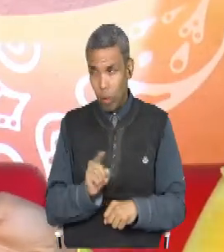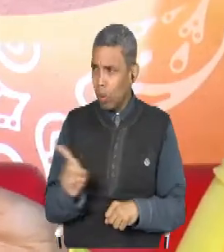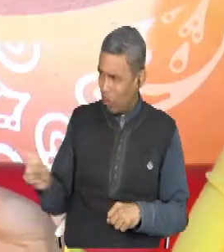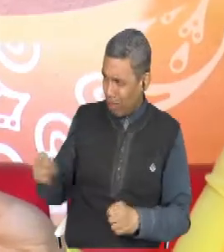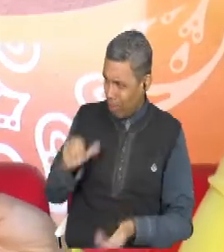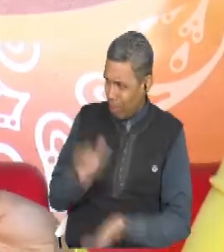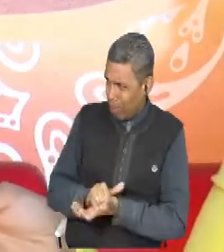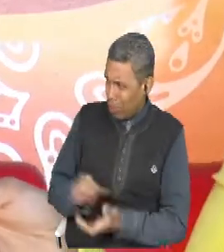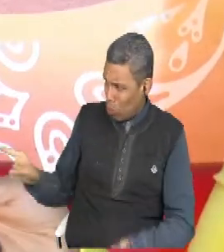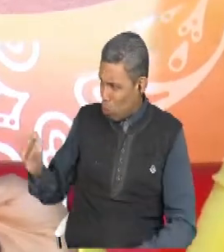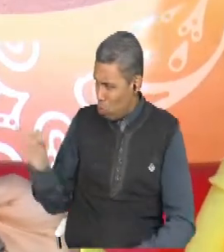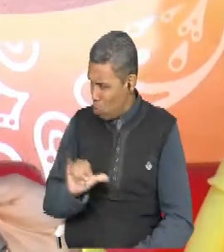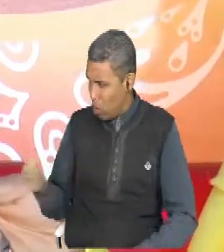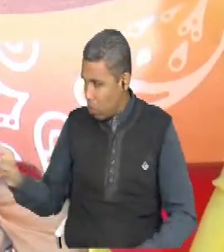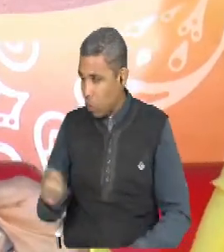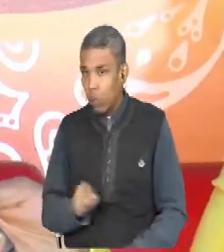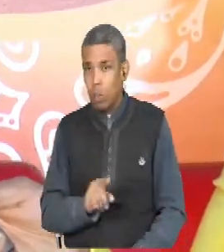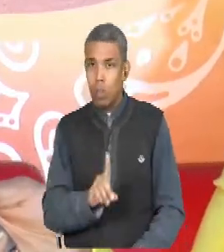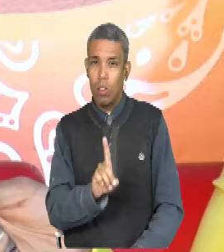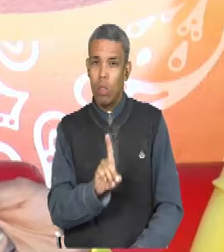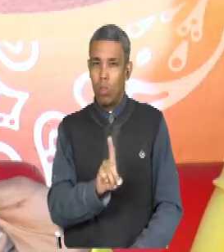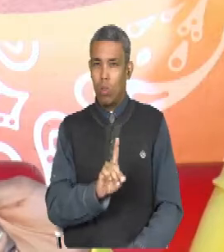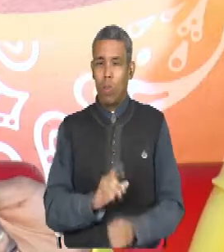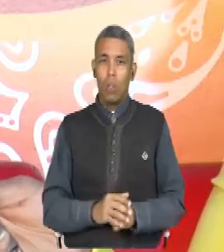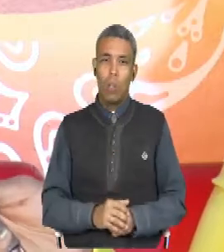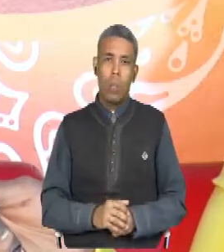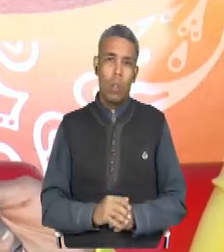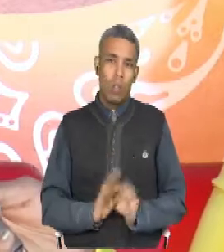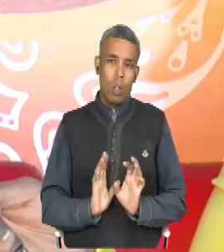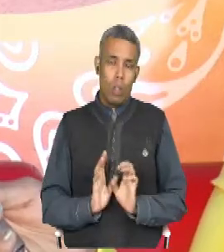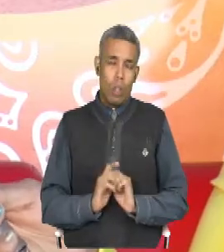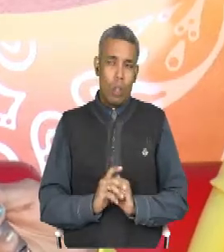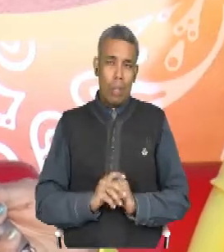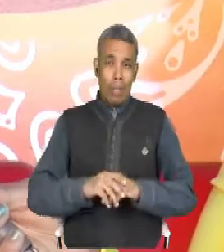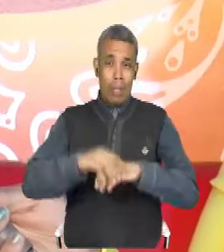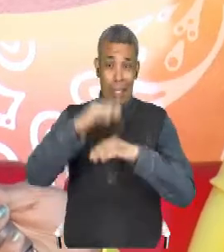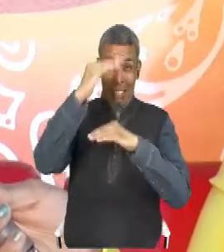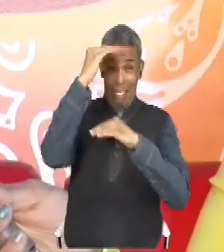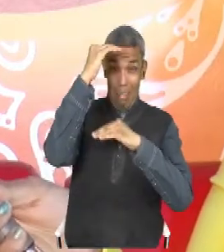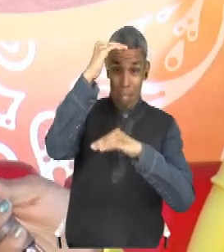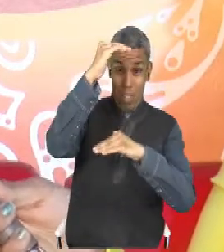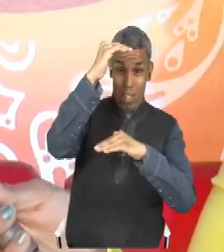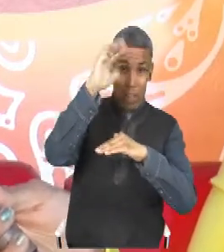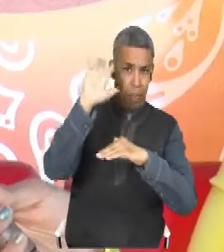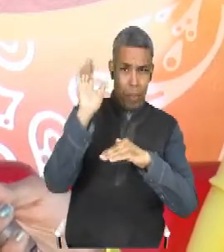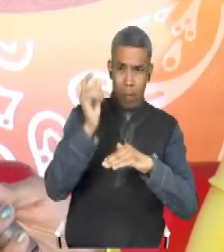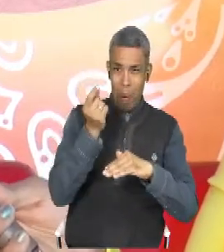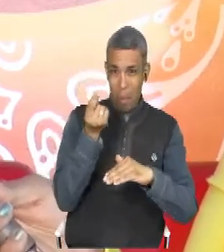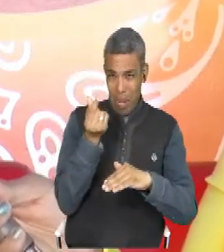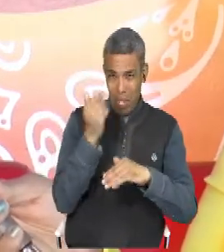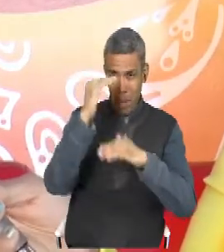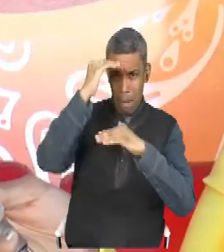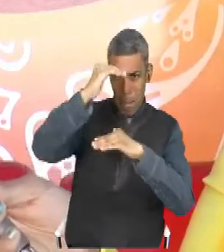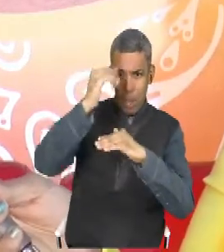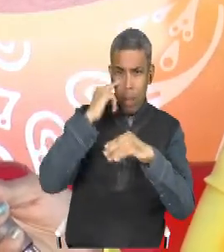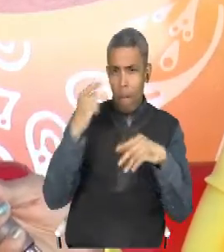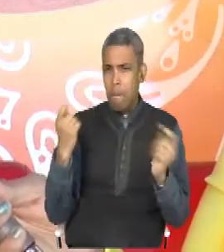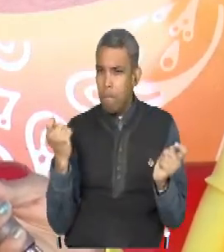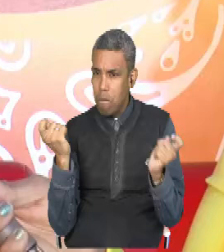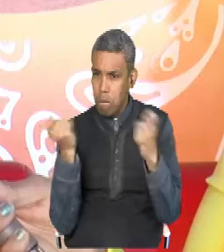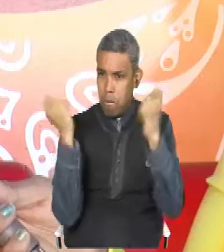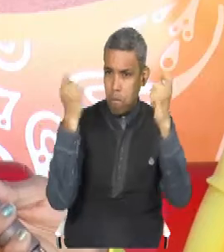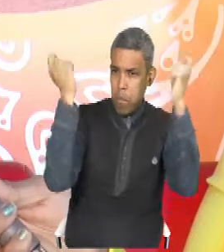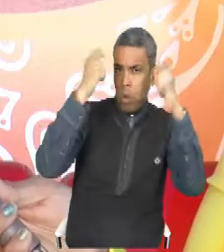Que yo quiero un poquito más allá. Ahí miramos hasta dónde podemos llegar a negociar, pero no nos vamos a dar más abajo de la línea ni más arriba de la línea. Vamos a tener